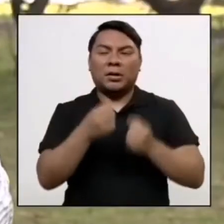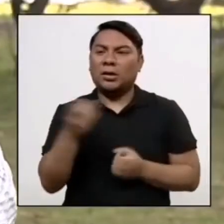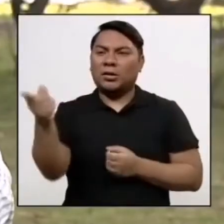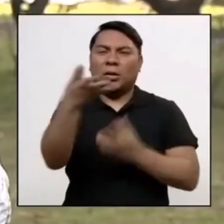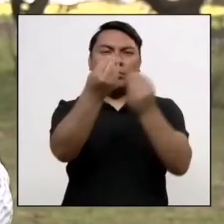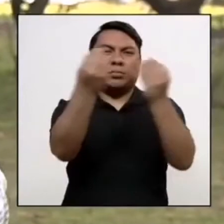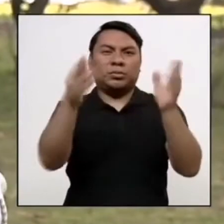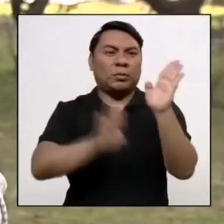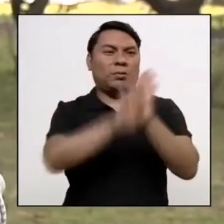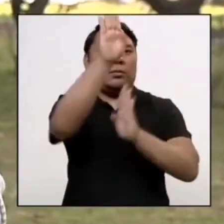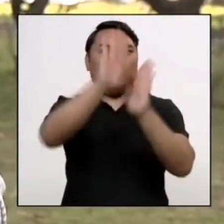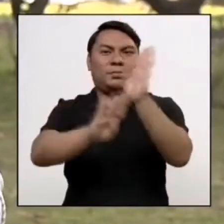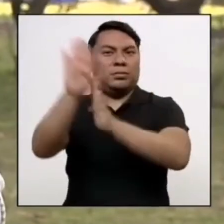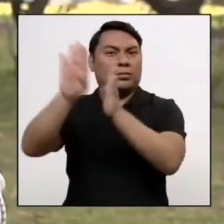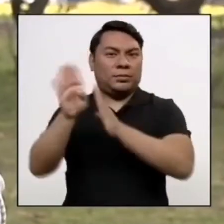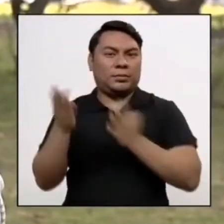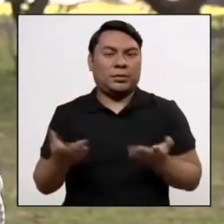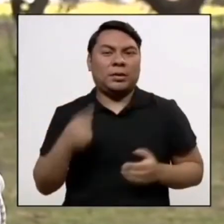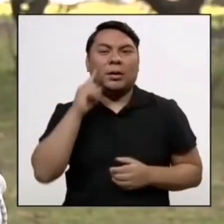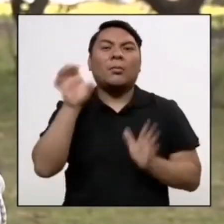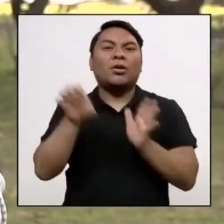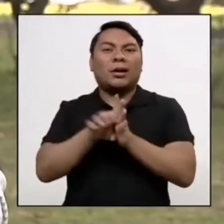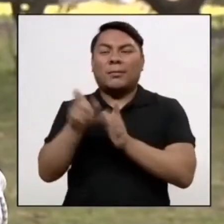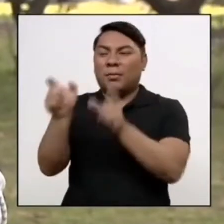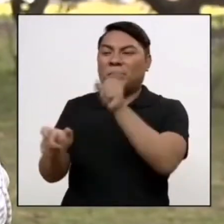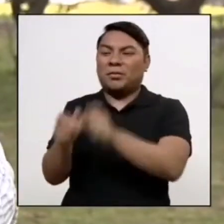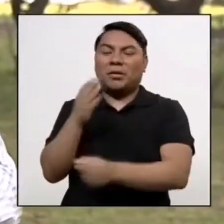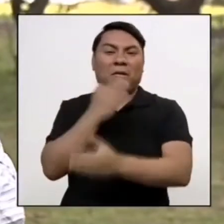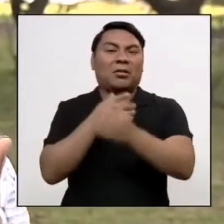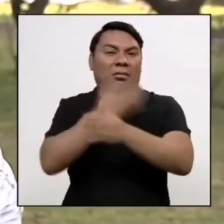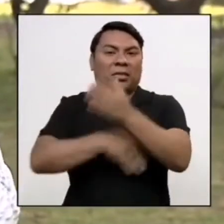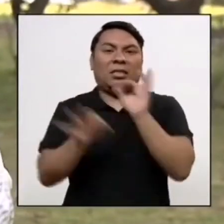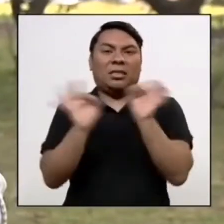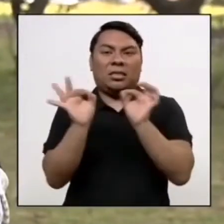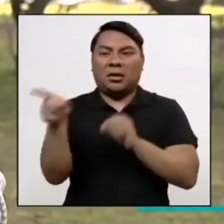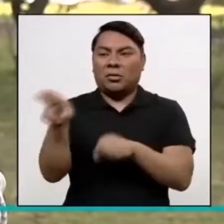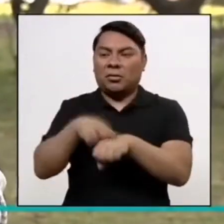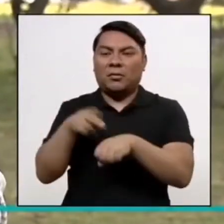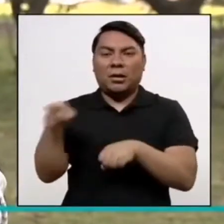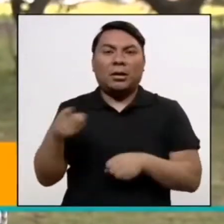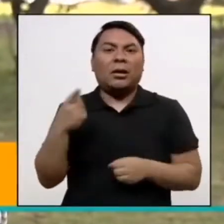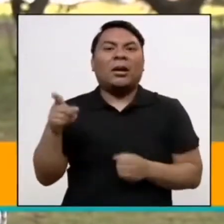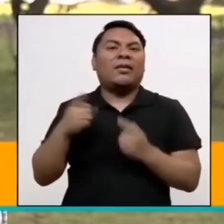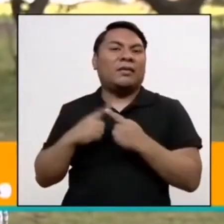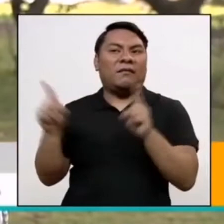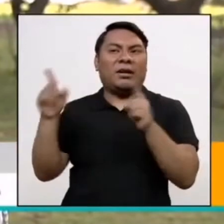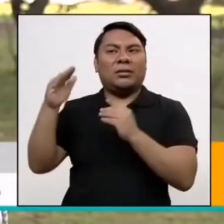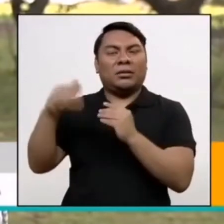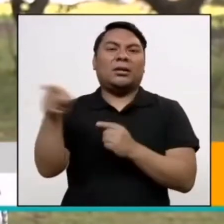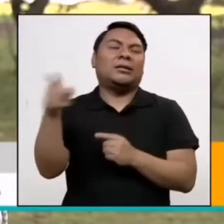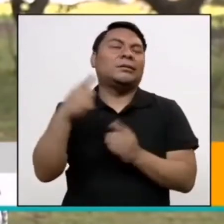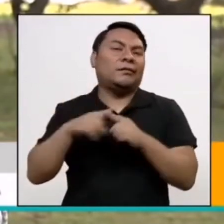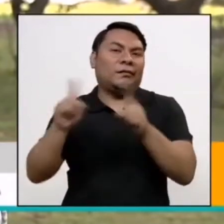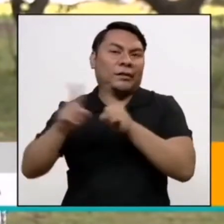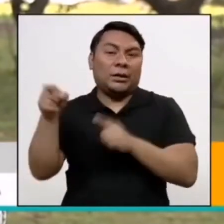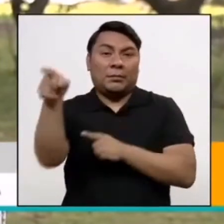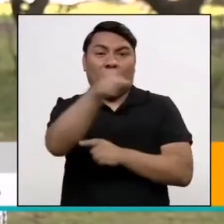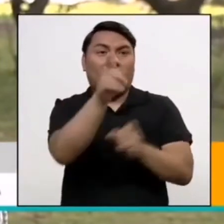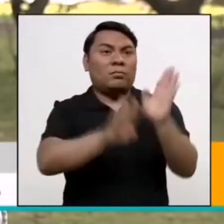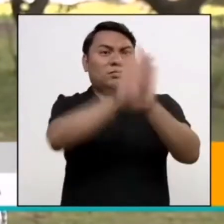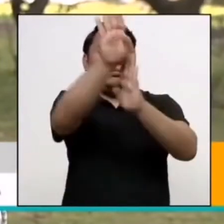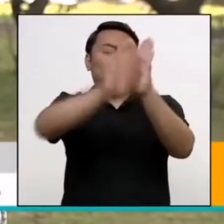sobresalientes comparativamente hablando con algunos trabajadores normales. ¿Por qué? Porque, bueno, tienen otras competencias y otras habilidades que han